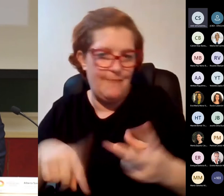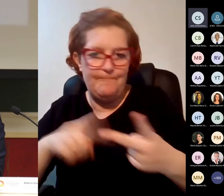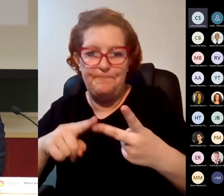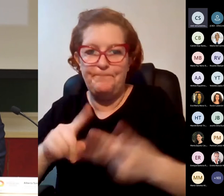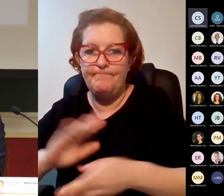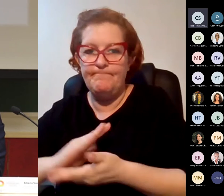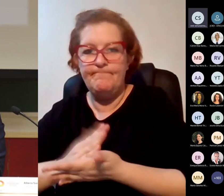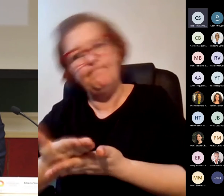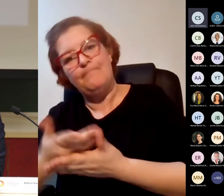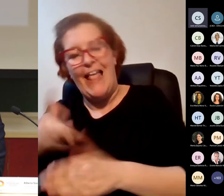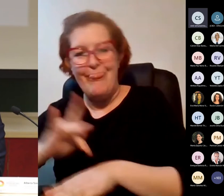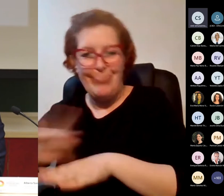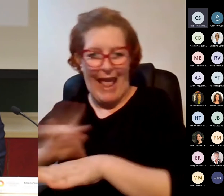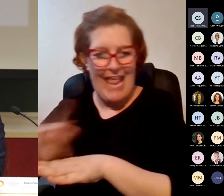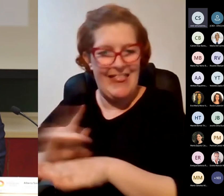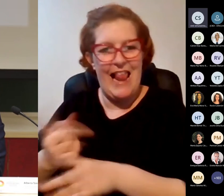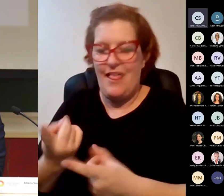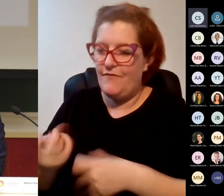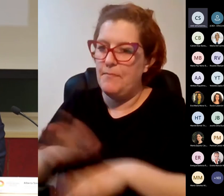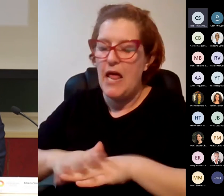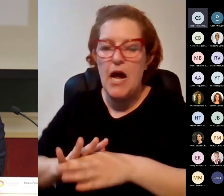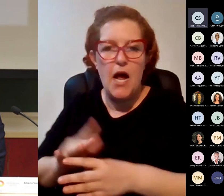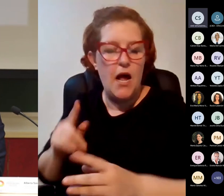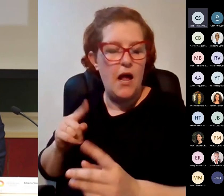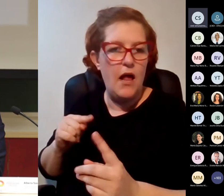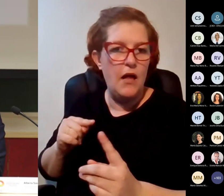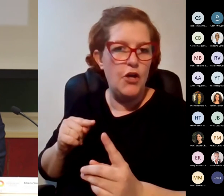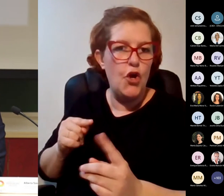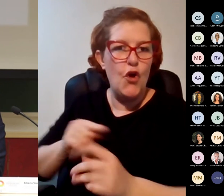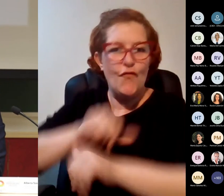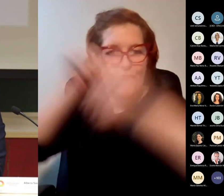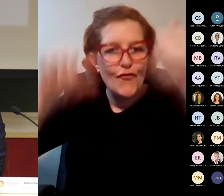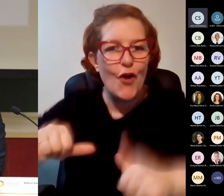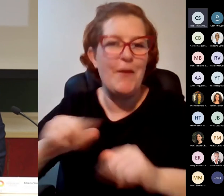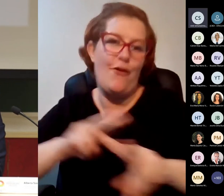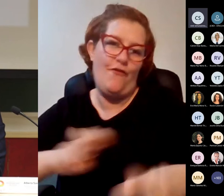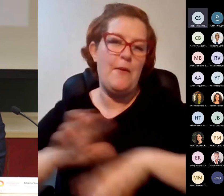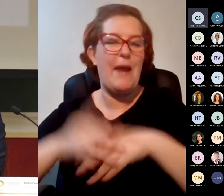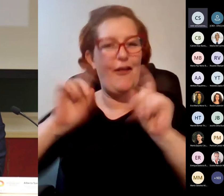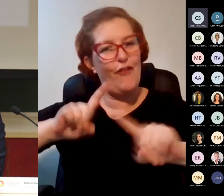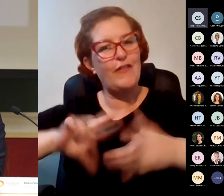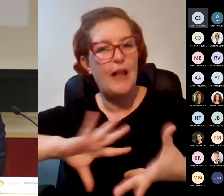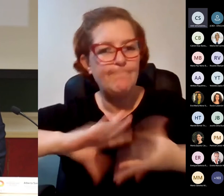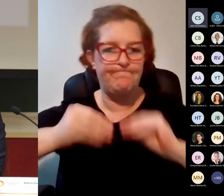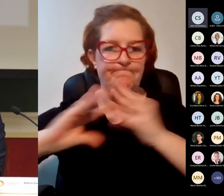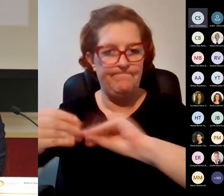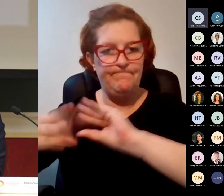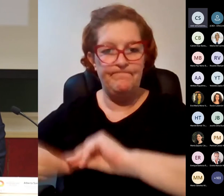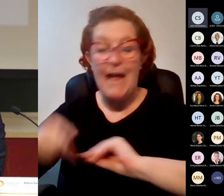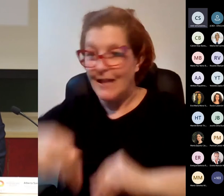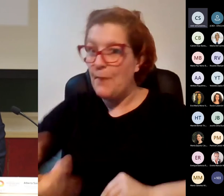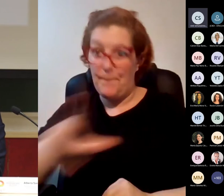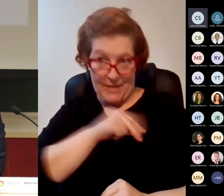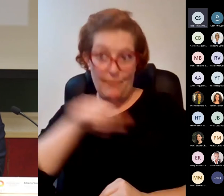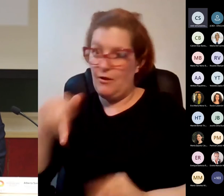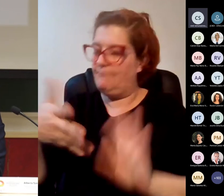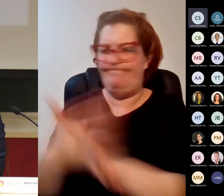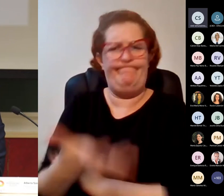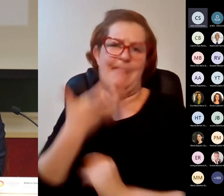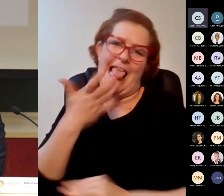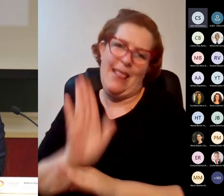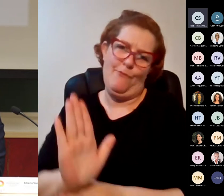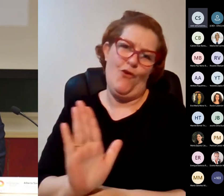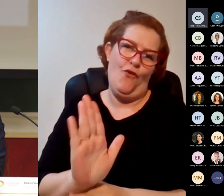requerida y excluyente para abordar las nuevas formas de docencia y este premio es un ejemplo de ello si somos capaces